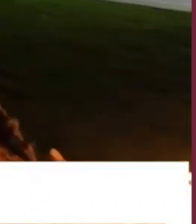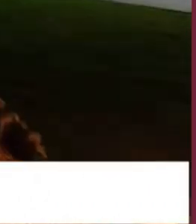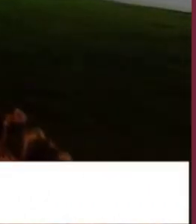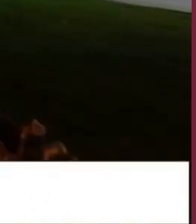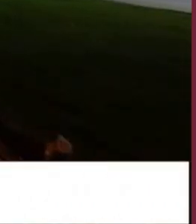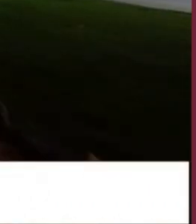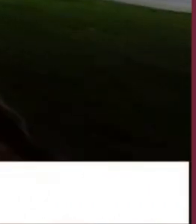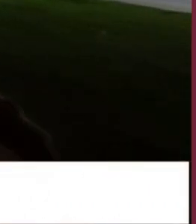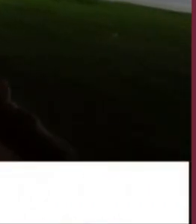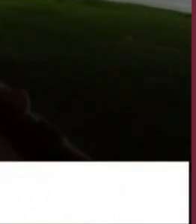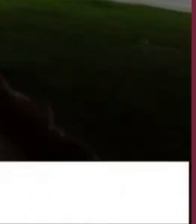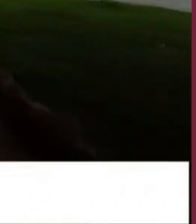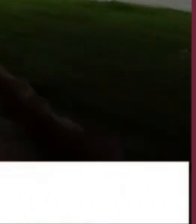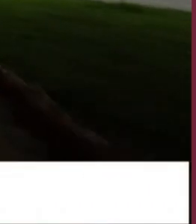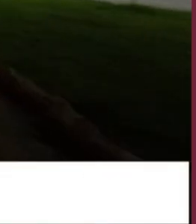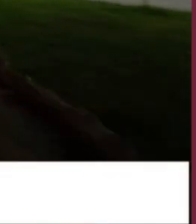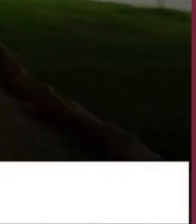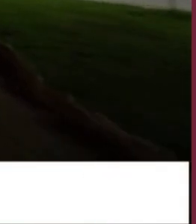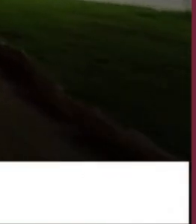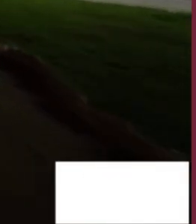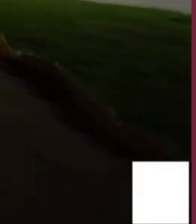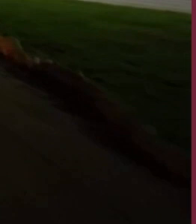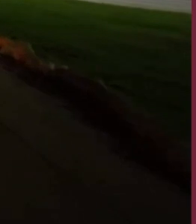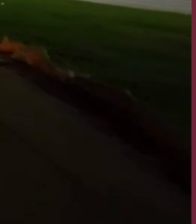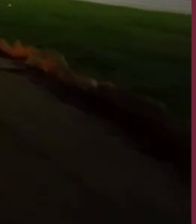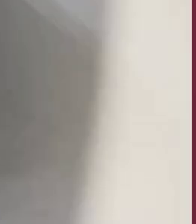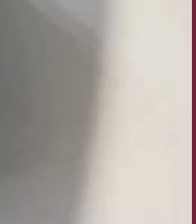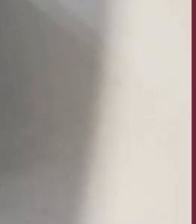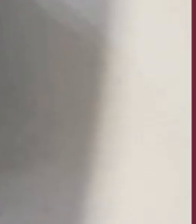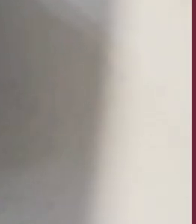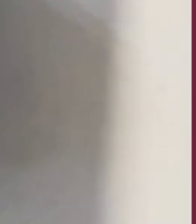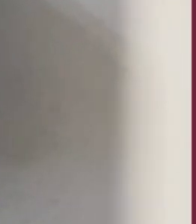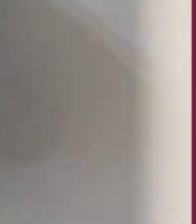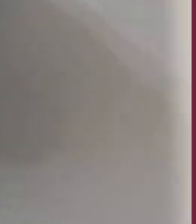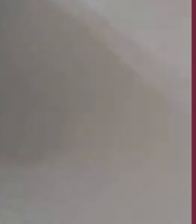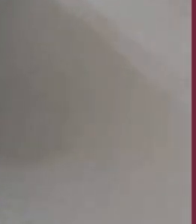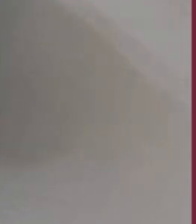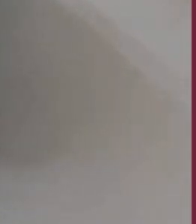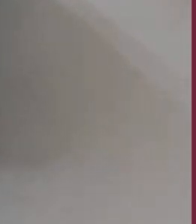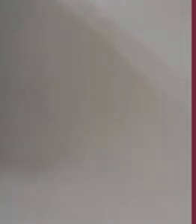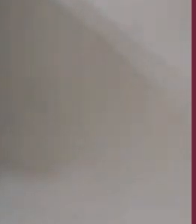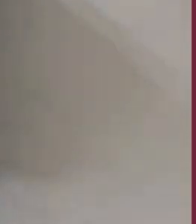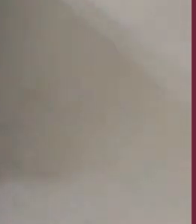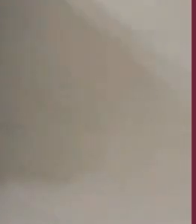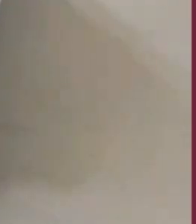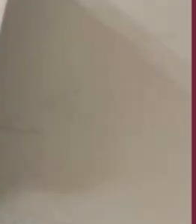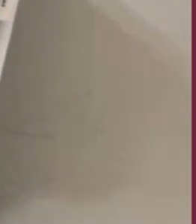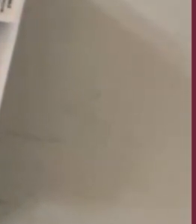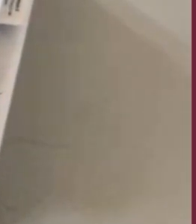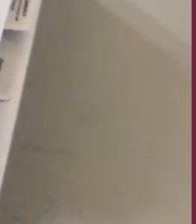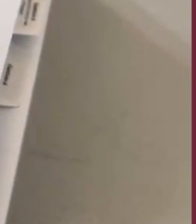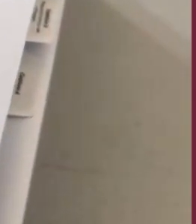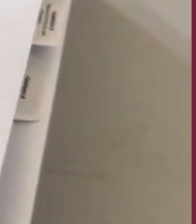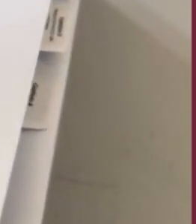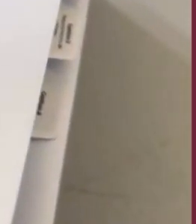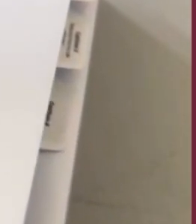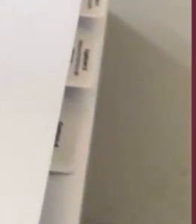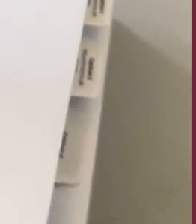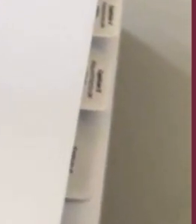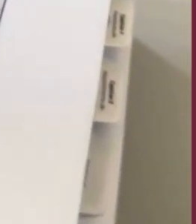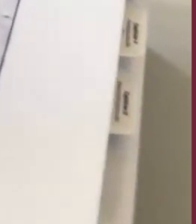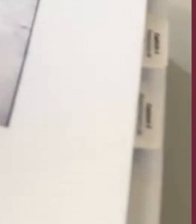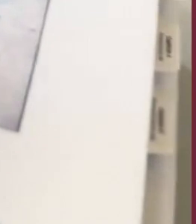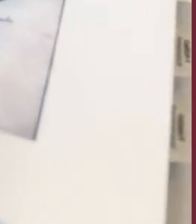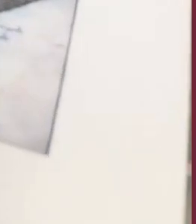maya para peatones, bicicletas y carros eléctricos. El plan maestro elaborado por ingenieros militares fue autorizado